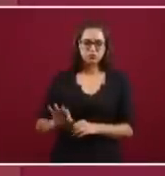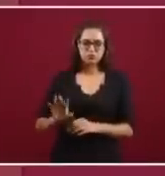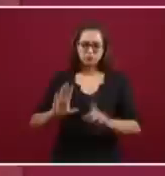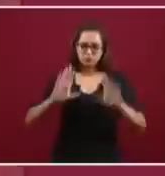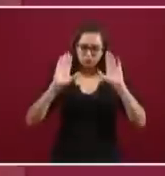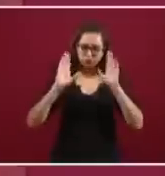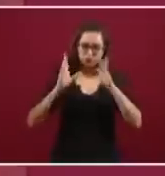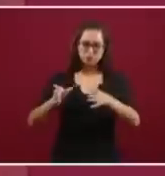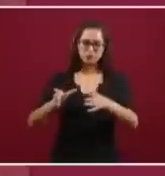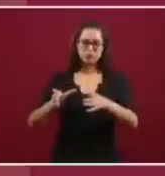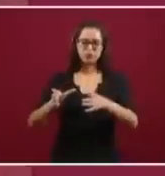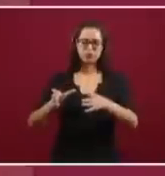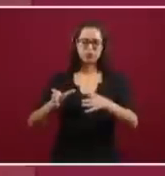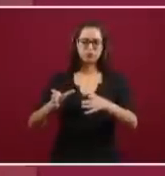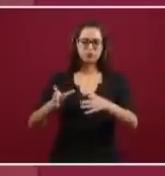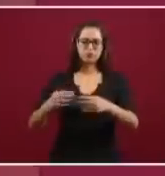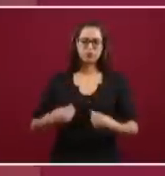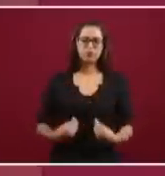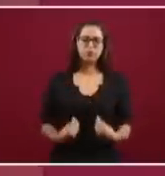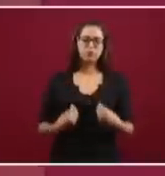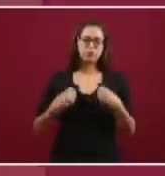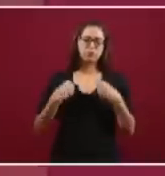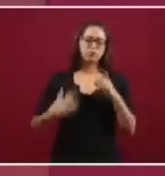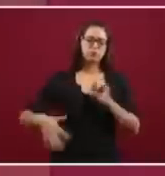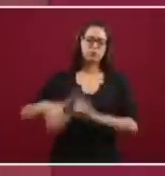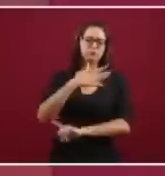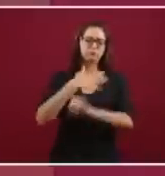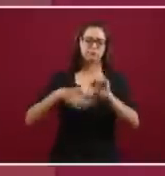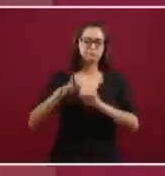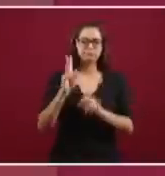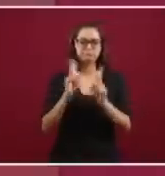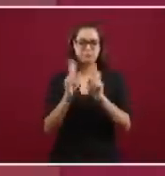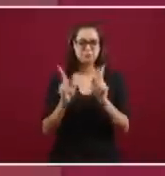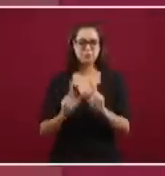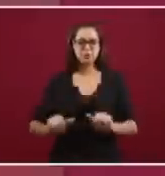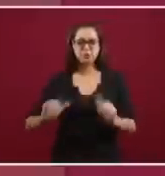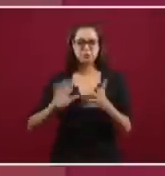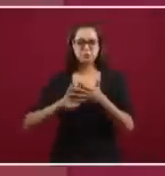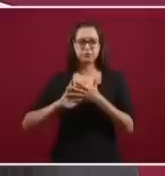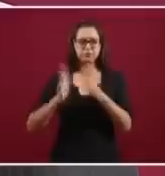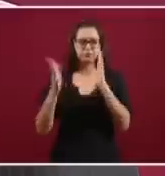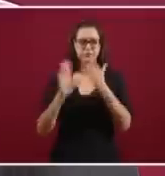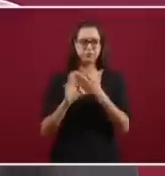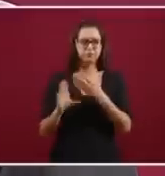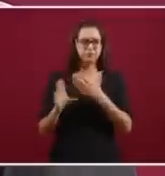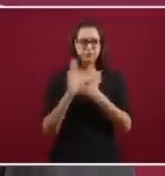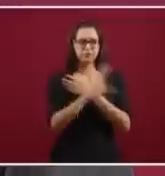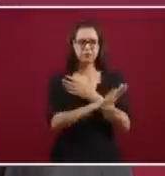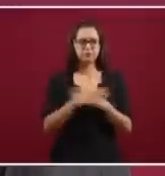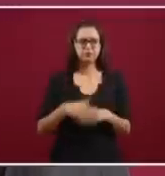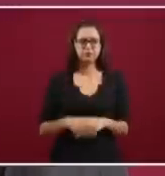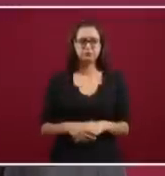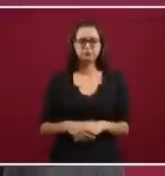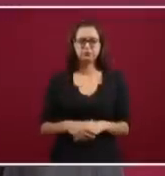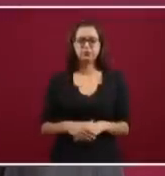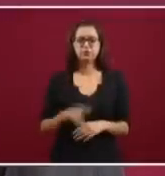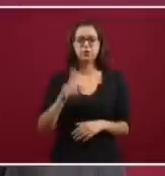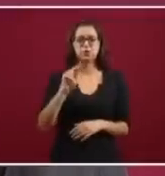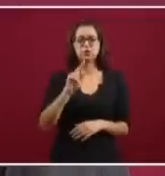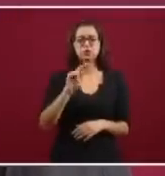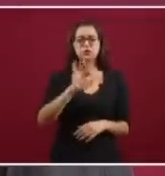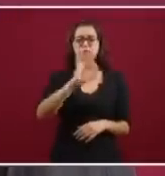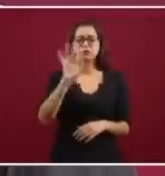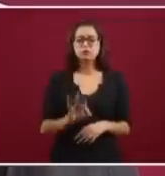destinadas a vivir en paz, sin violencia. El 80% es